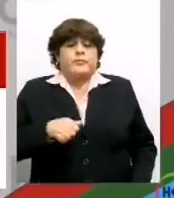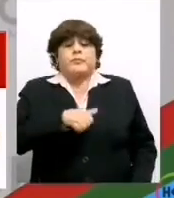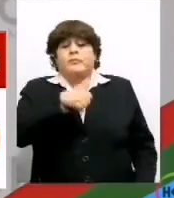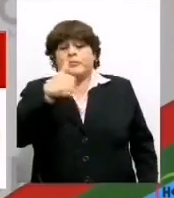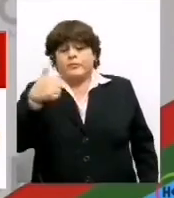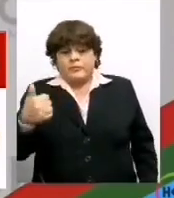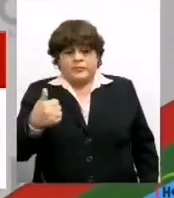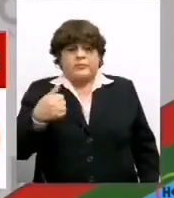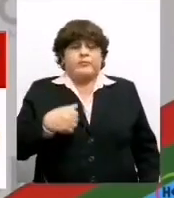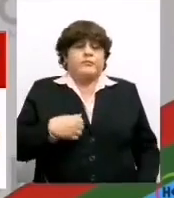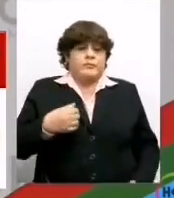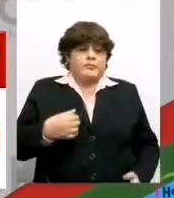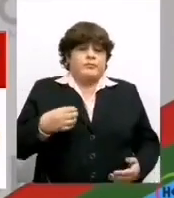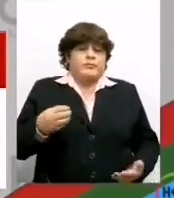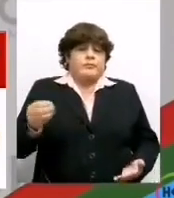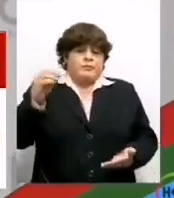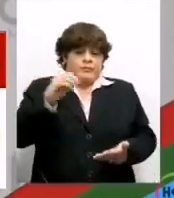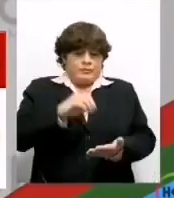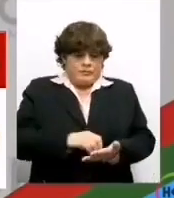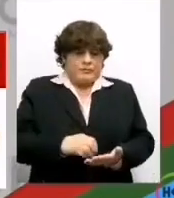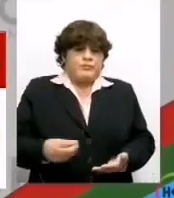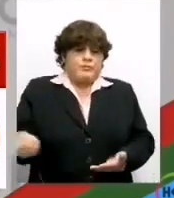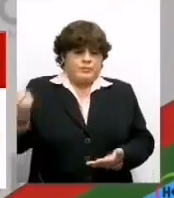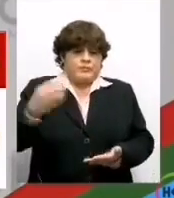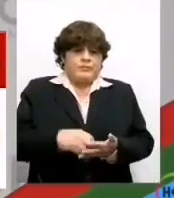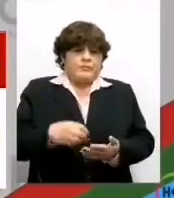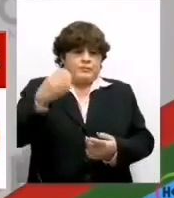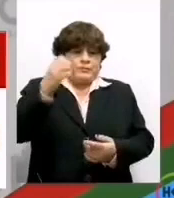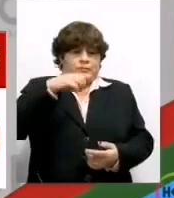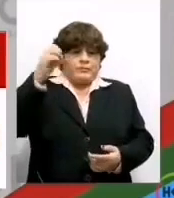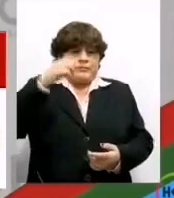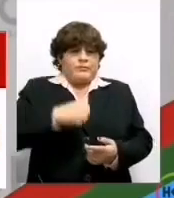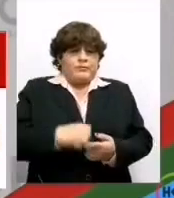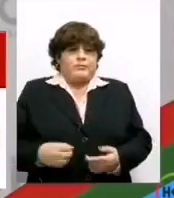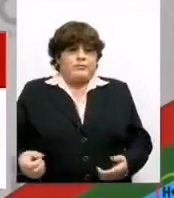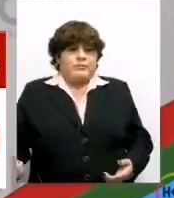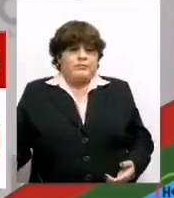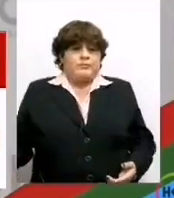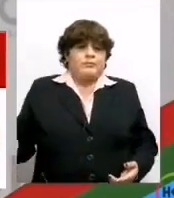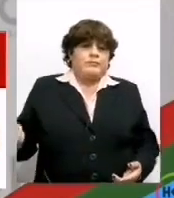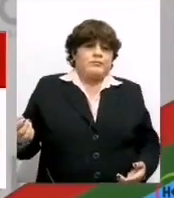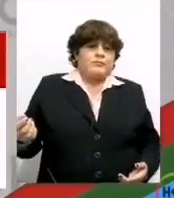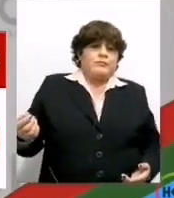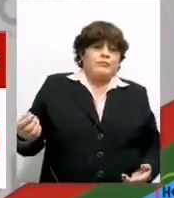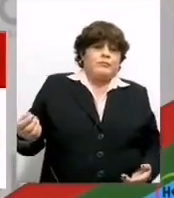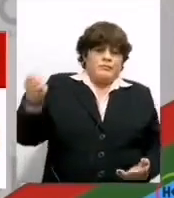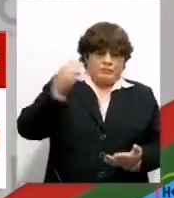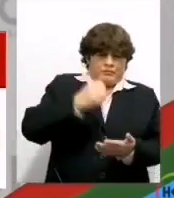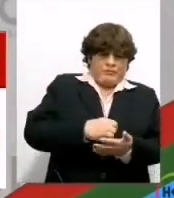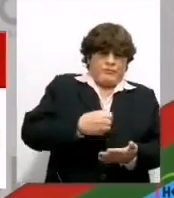otras formas de tener más presupuesto obras por impuestos